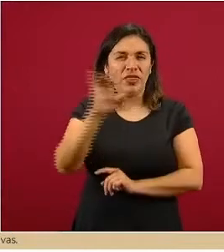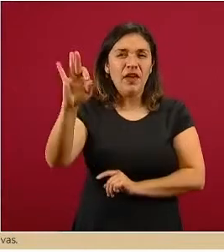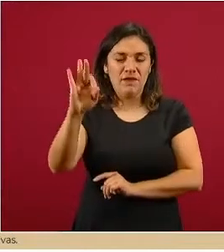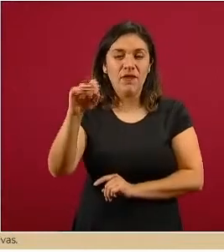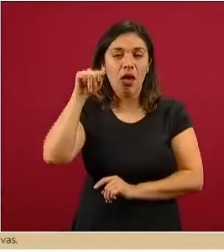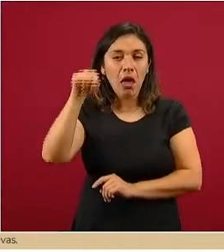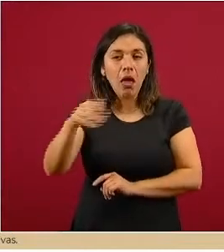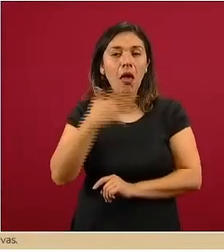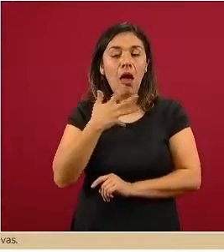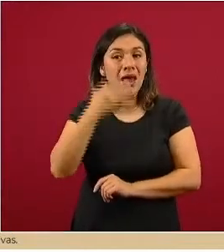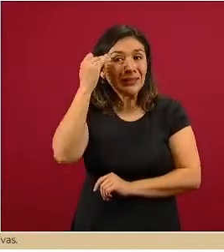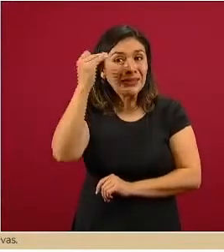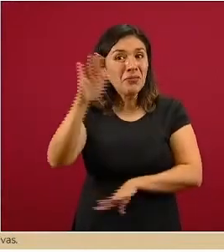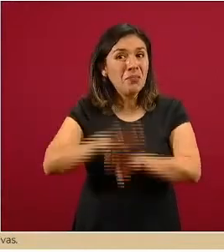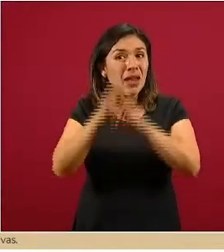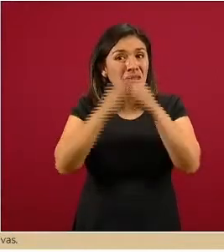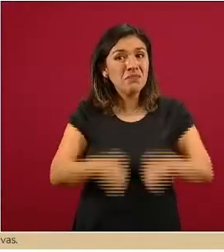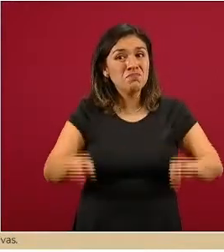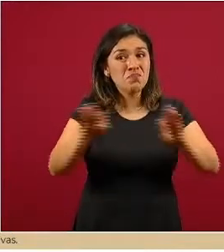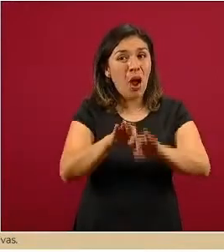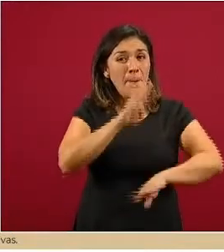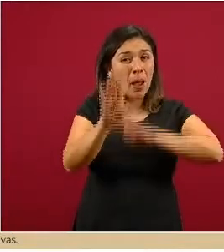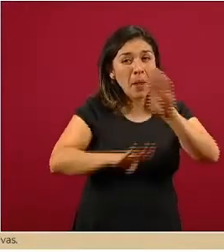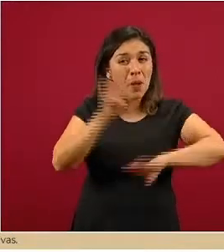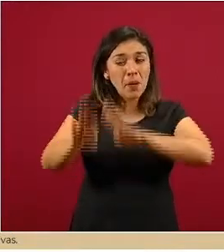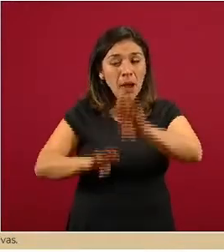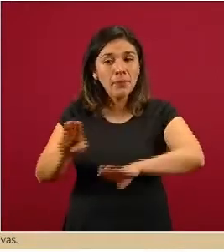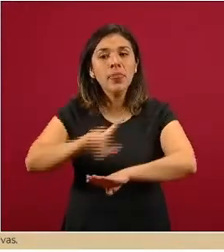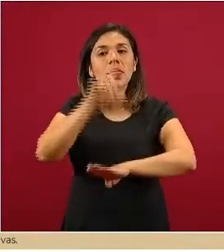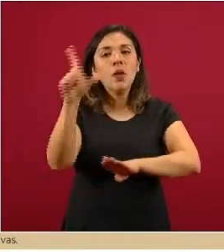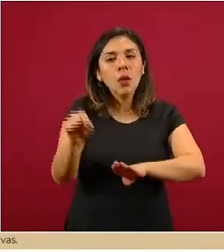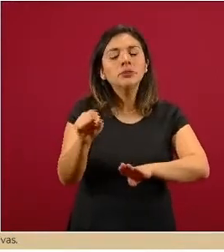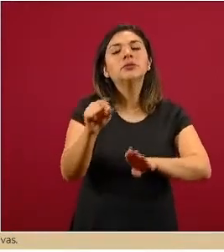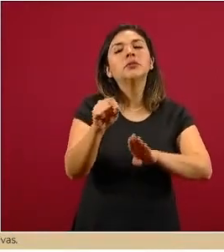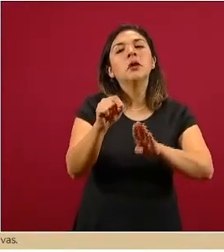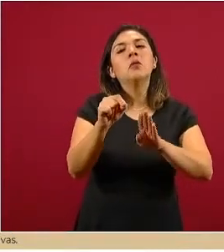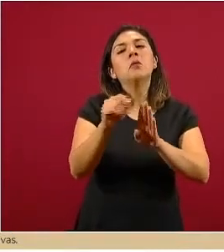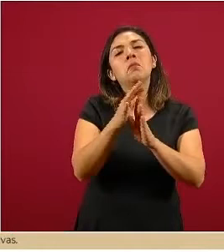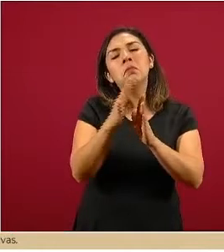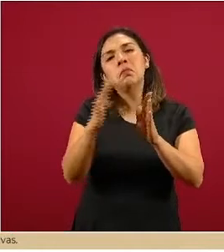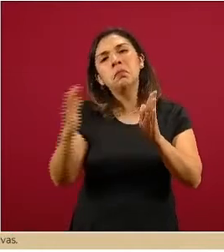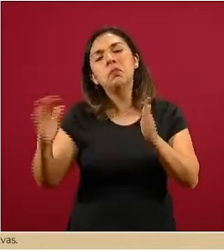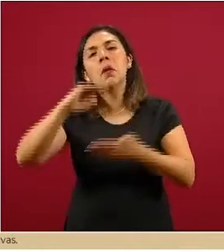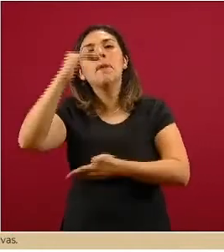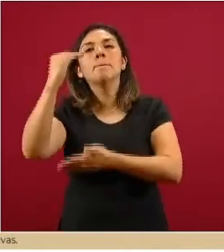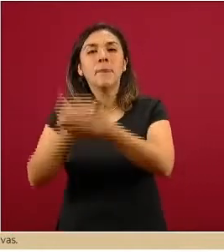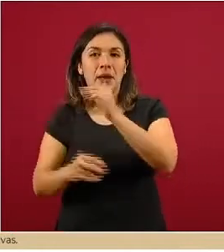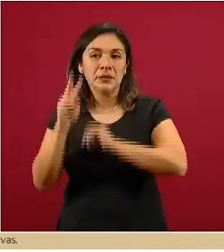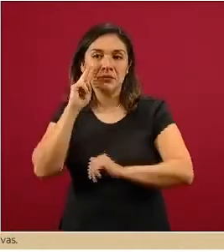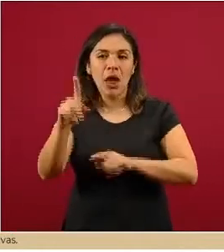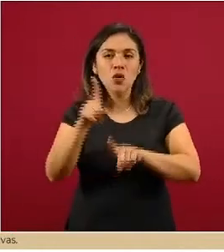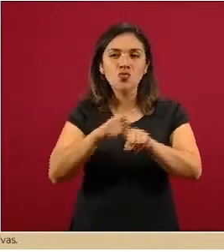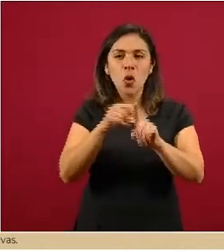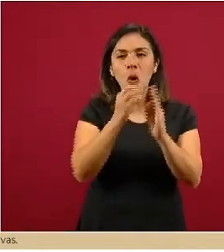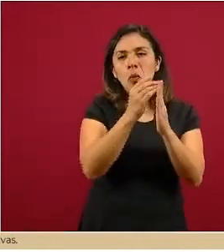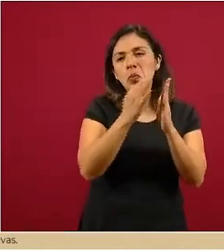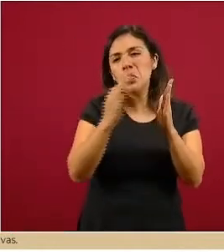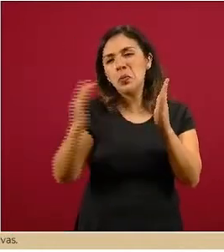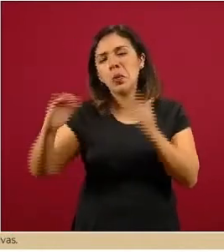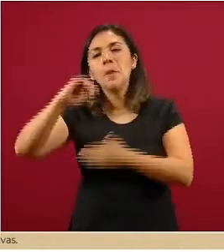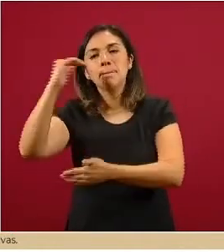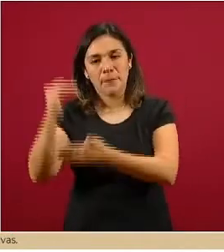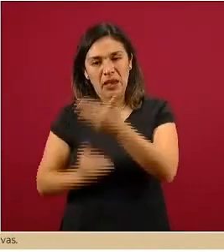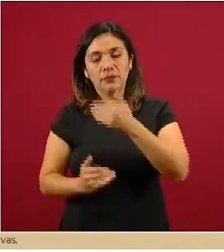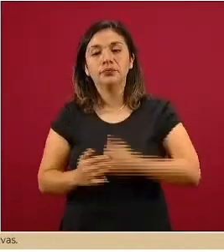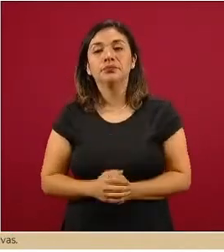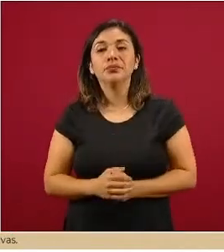reflejando aquí es una forma de verlo, es qué tanto exceso de mortalidad hay en cada una de las semanas, en cada uno de los países, donde